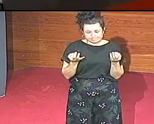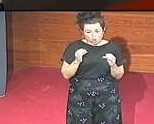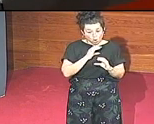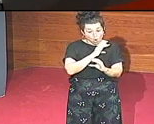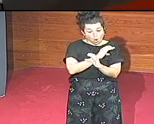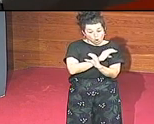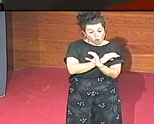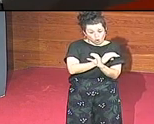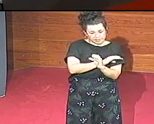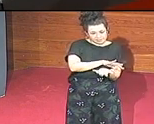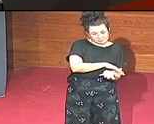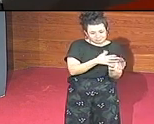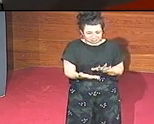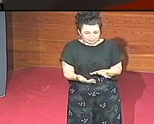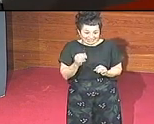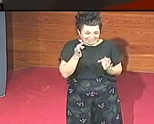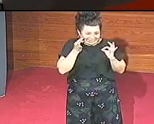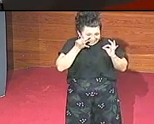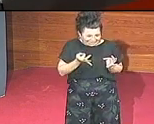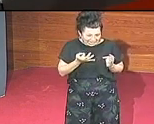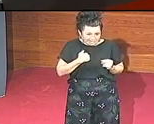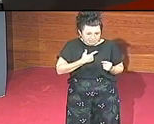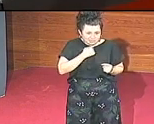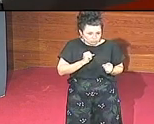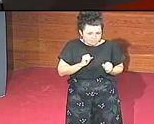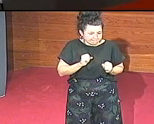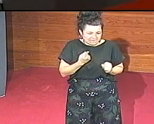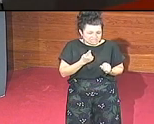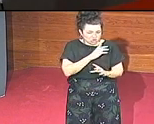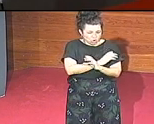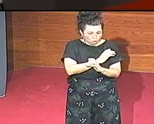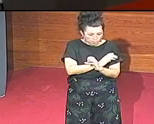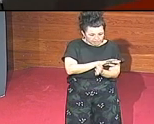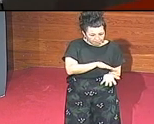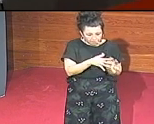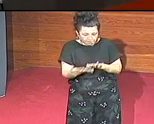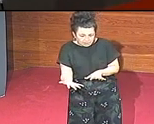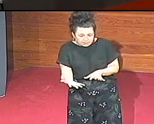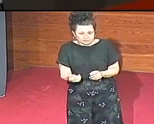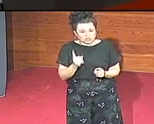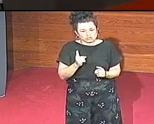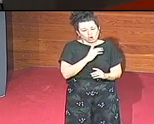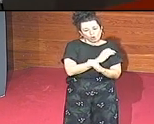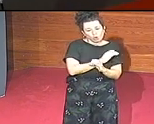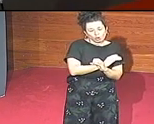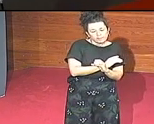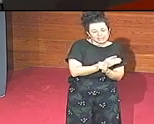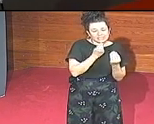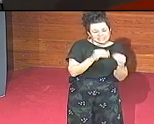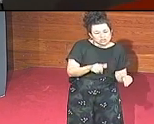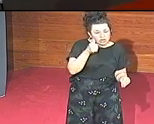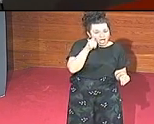que es lo que a mí realmente me gusta a la infografía pero no sólo contar un cómic por ejemplo el de la historia del alavés no que eso sí que es más